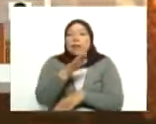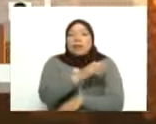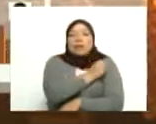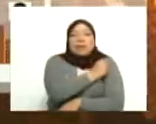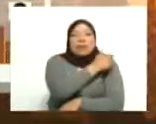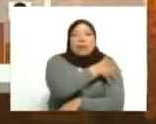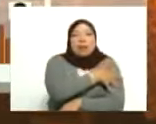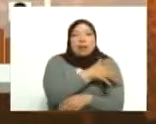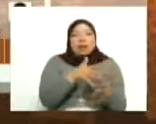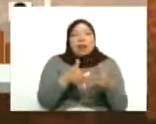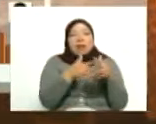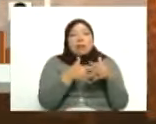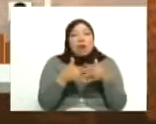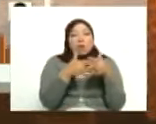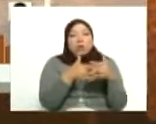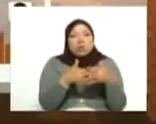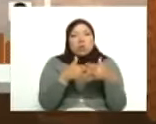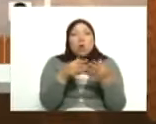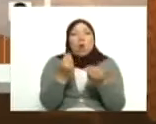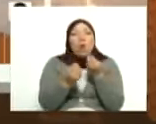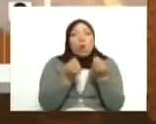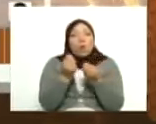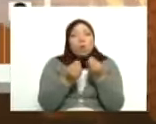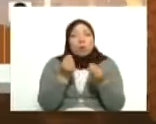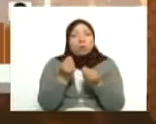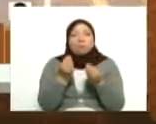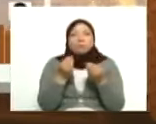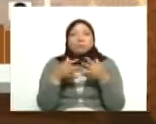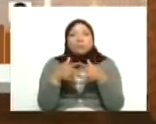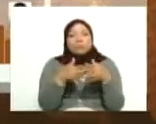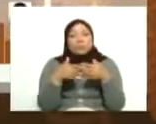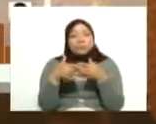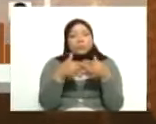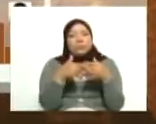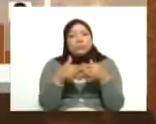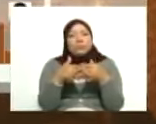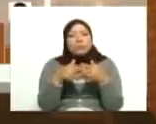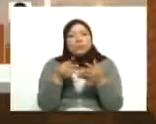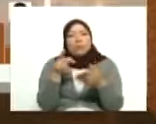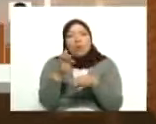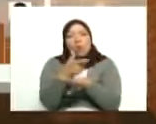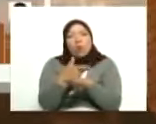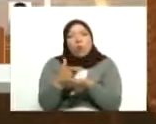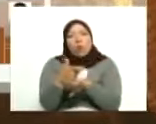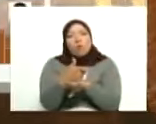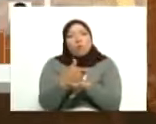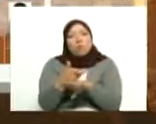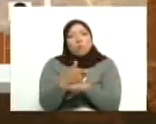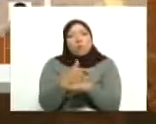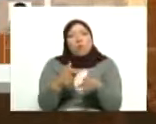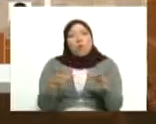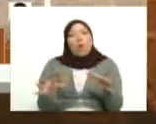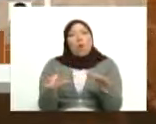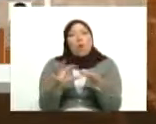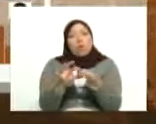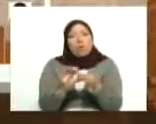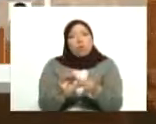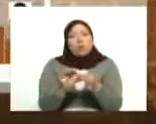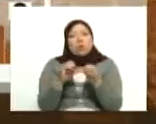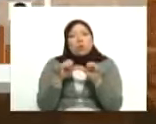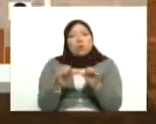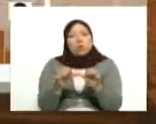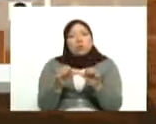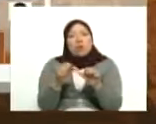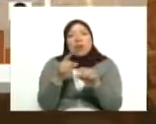Unidos. ¿De qué forma estos mecanismos de Naciones Unidas, de qué forma esos gobiernos que hoy también unen lazos, que en un momento determinado